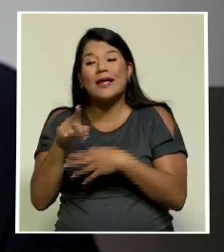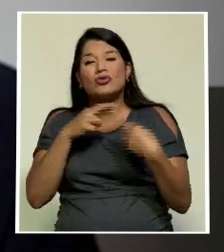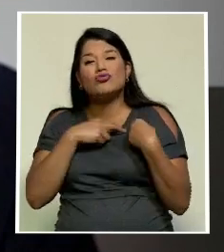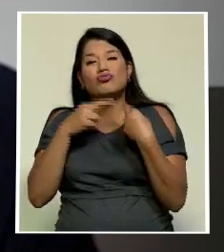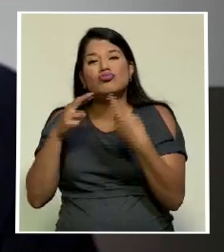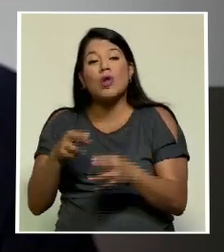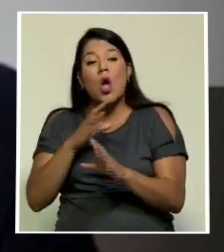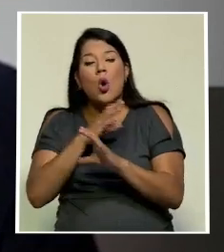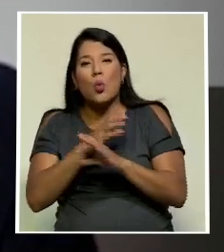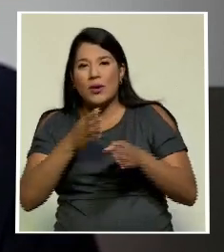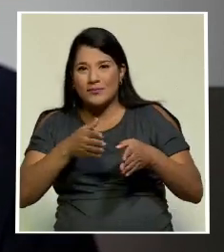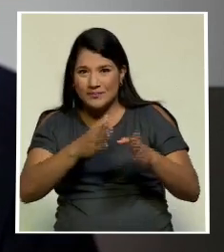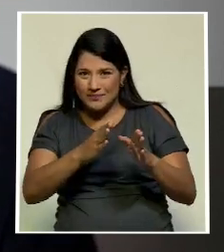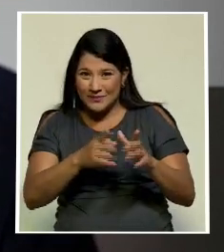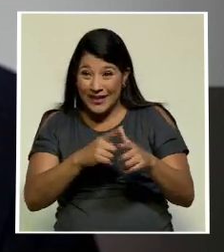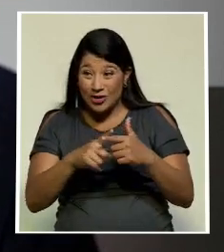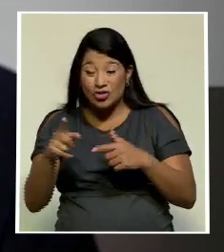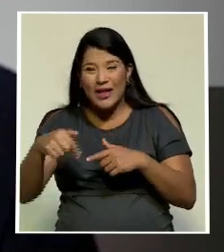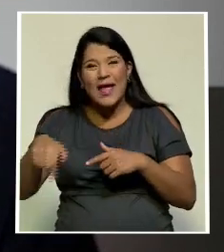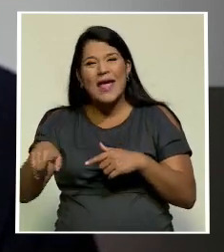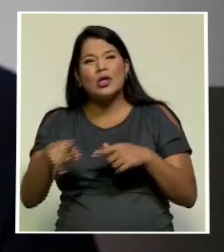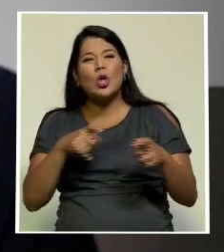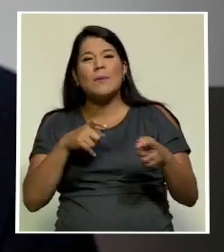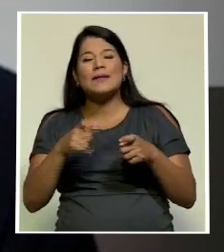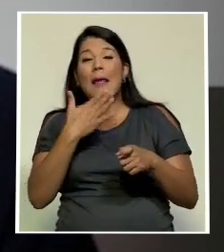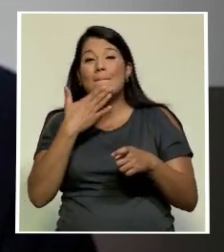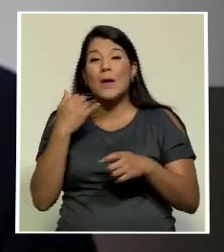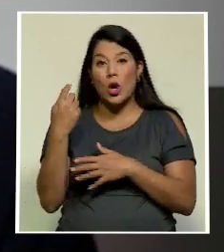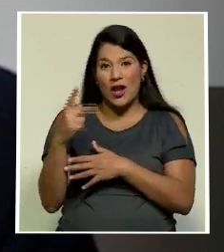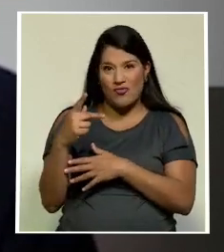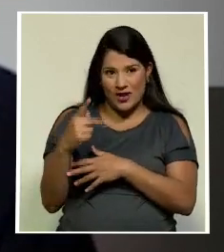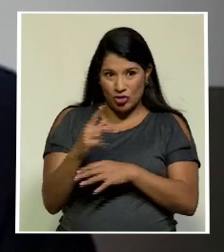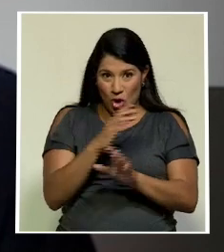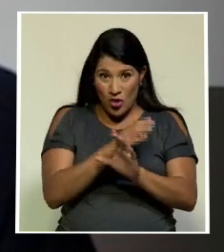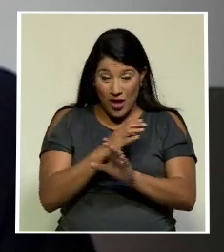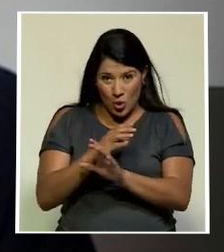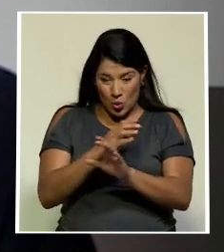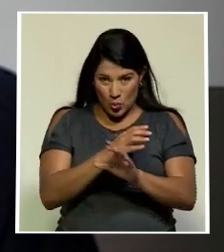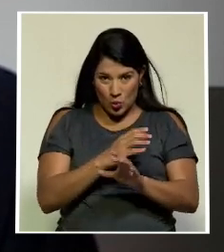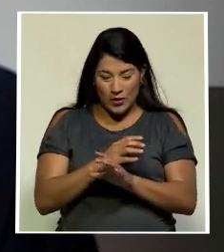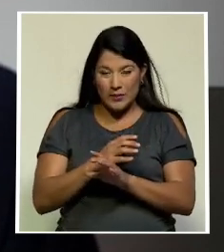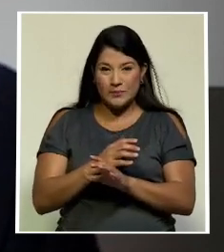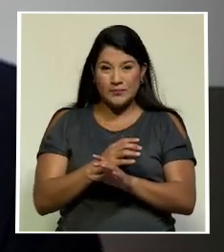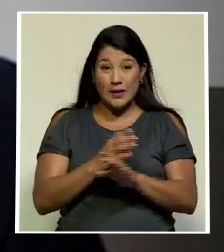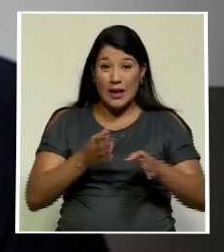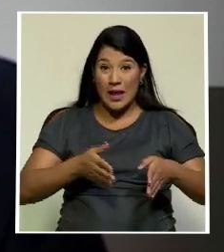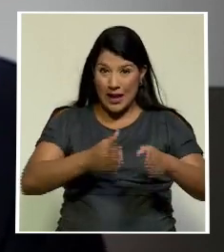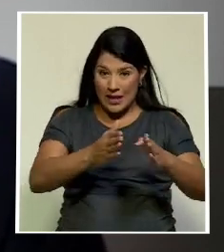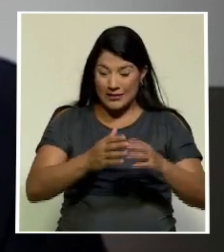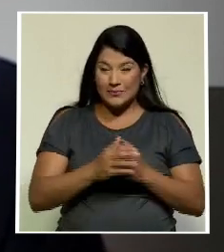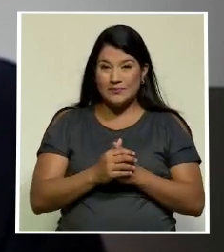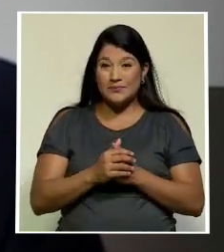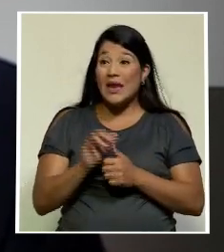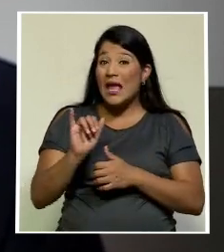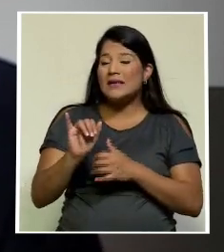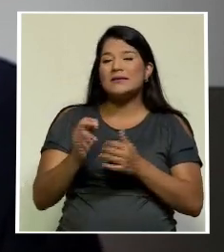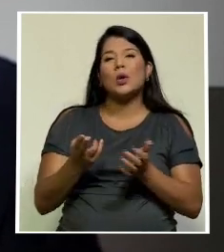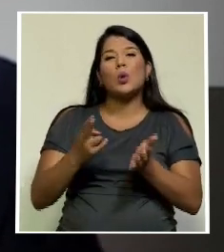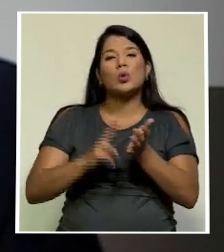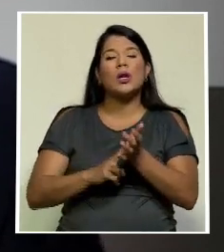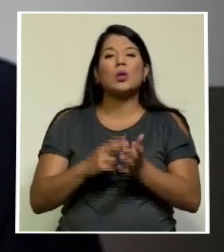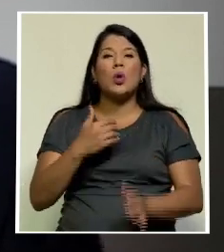distribuyen mejor el riesgo de mantenimiento hacia la empresa privada. Es un tipo de contrato que